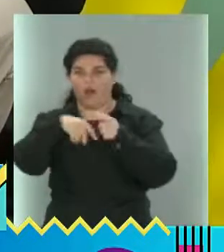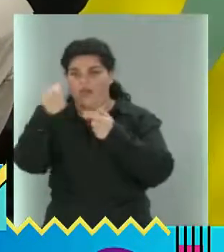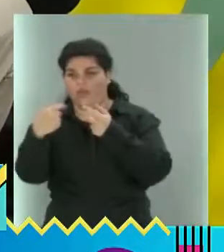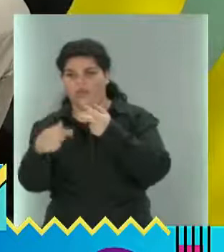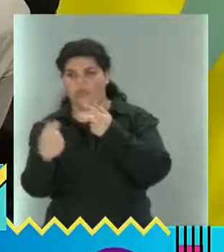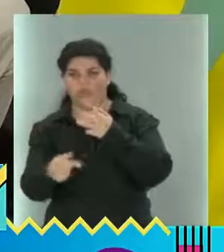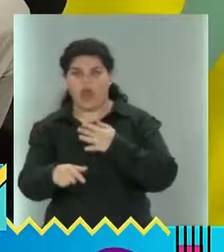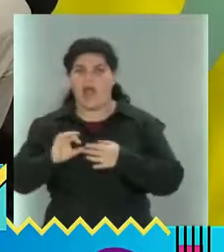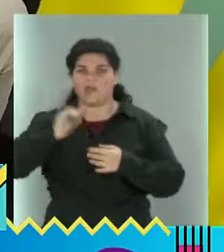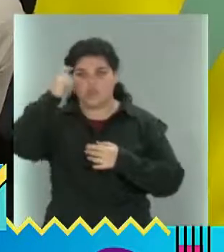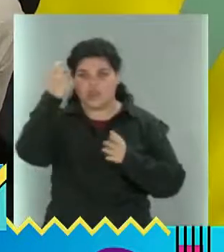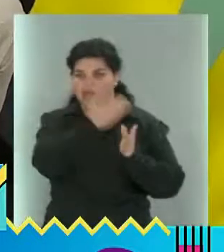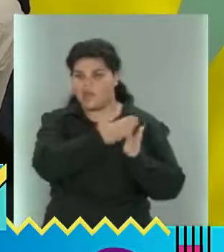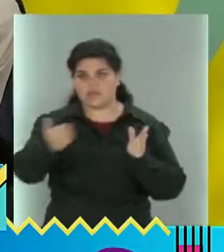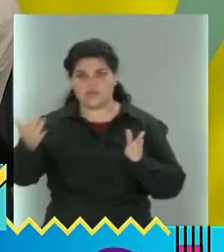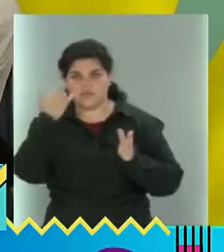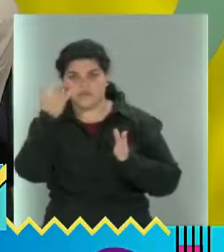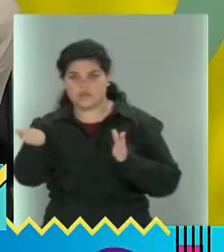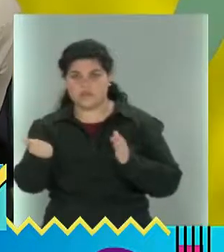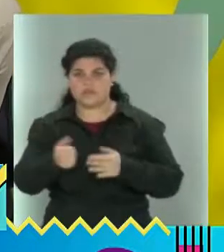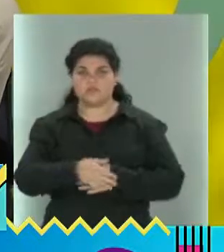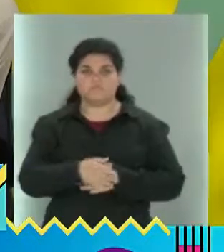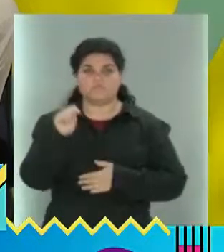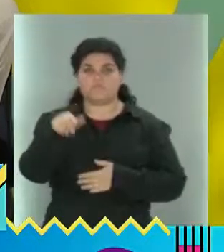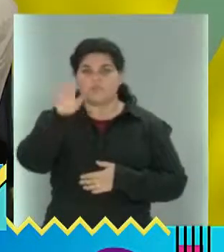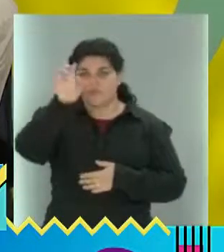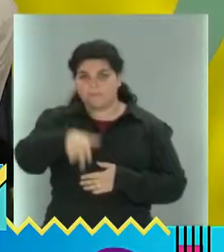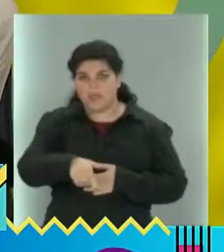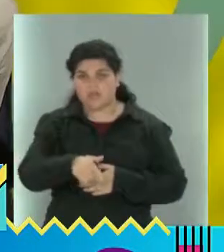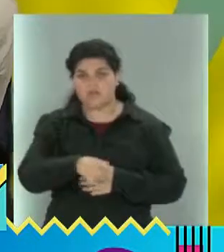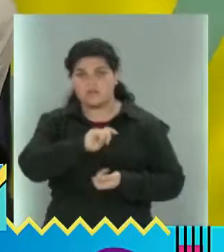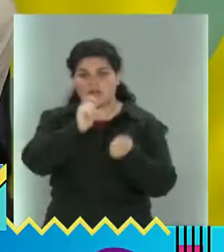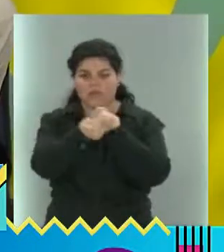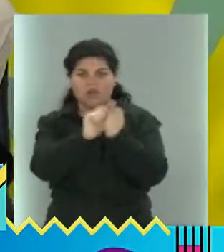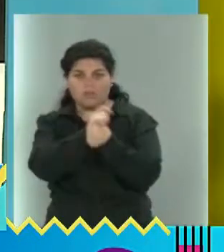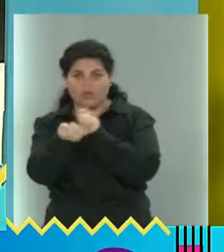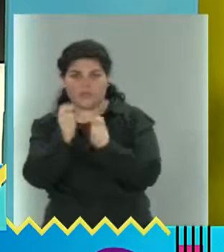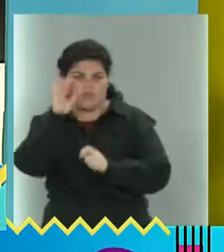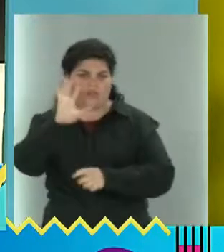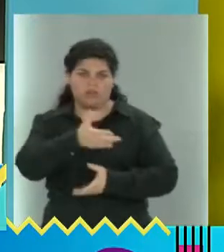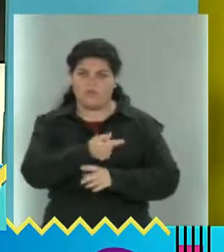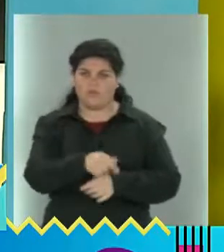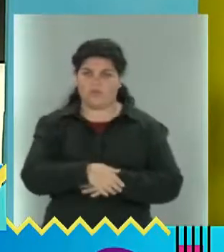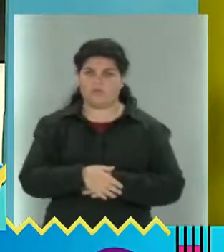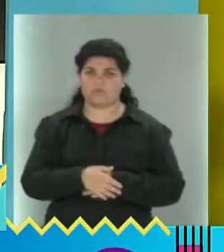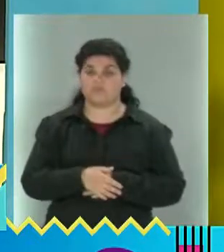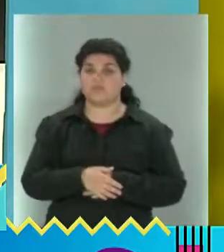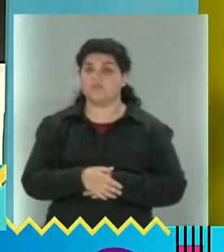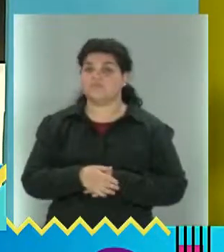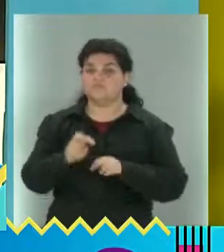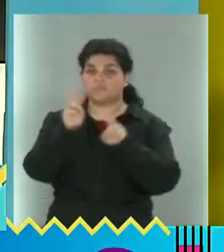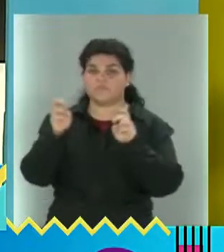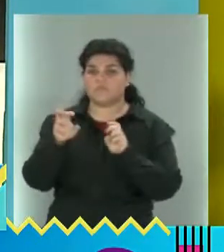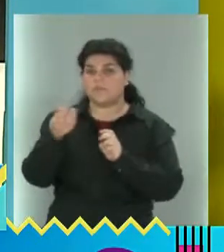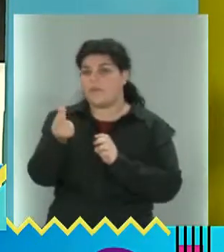hemos cambiado política, una locura. Emilio, con respecto al precio